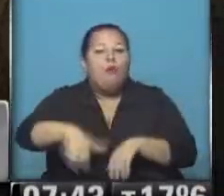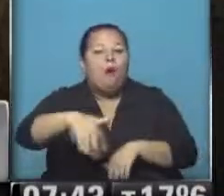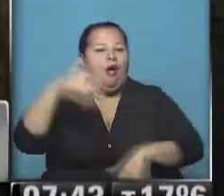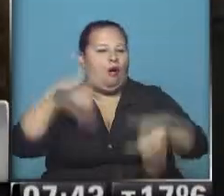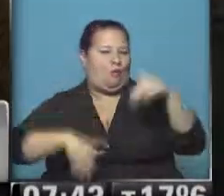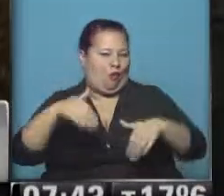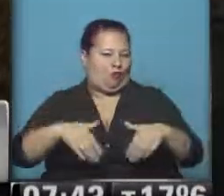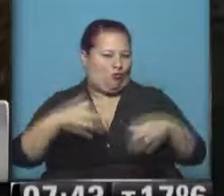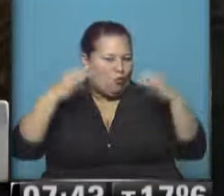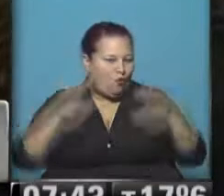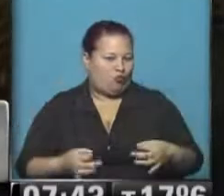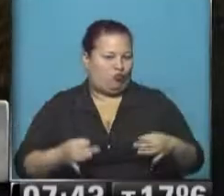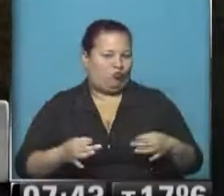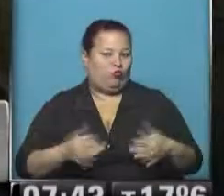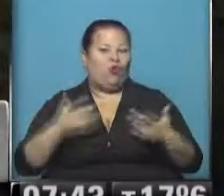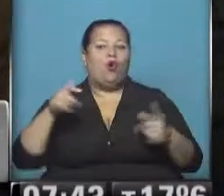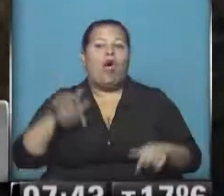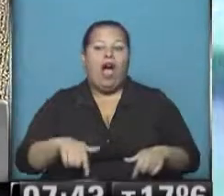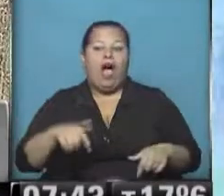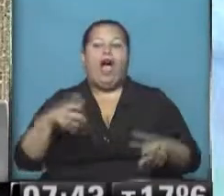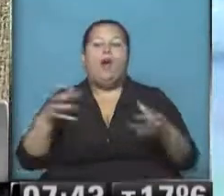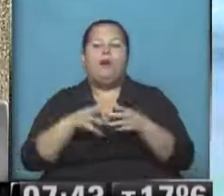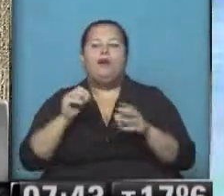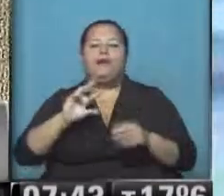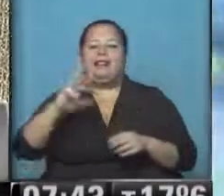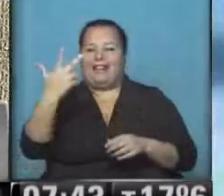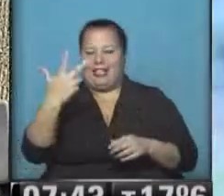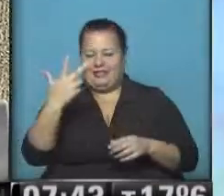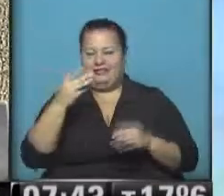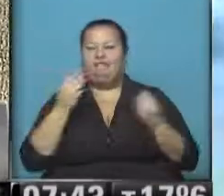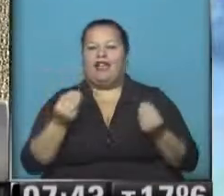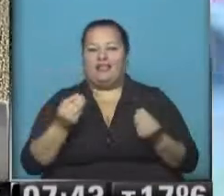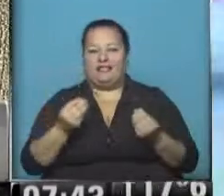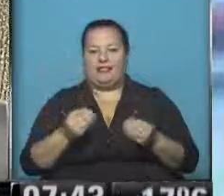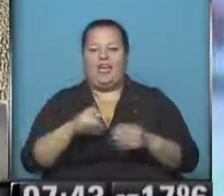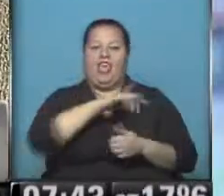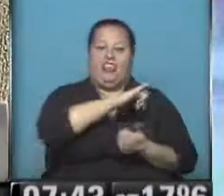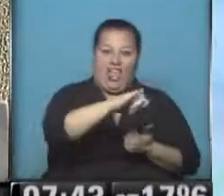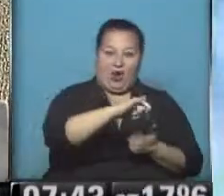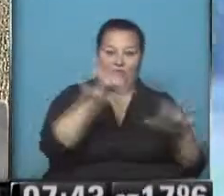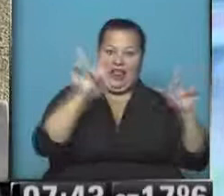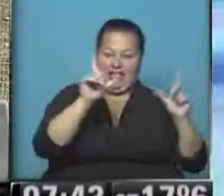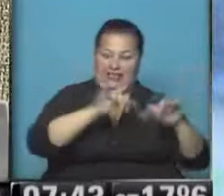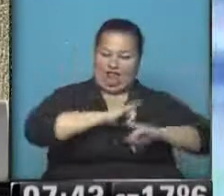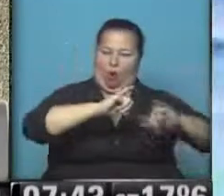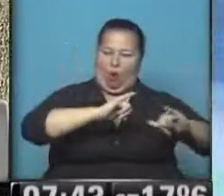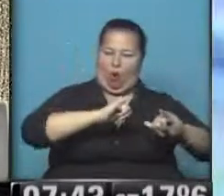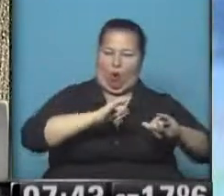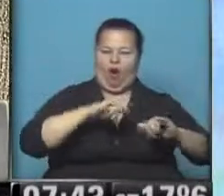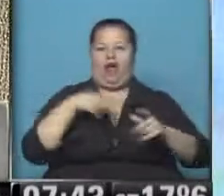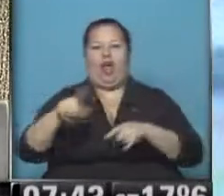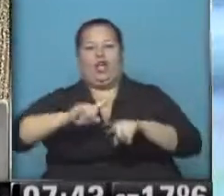electorales precisos. Ahora los grupos de tareas se conforman con un trípode, que es denuncia mediática,